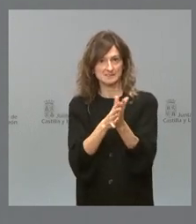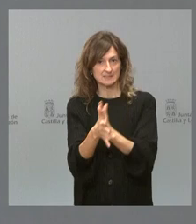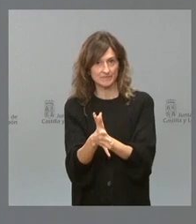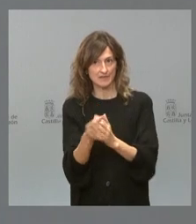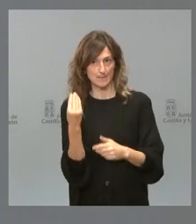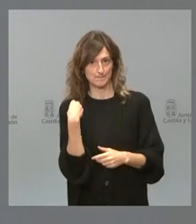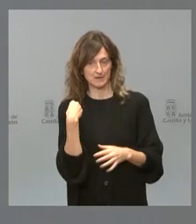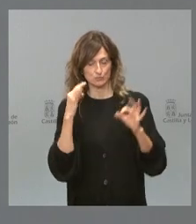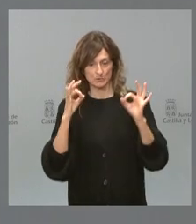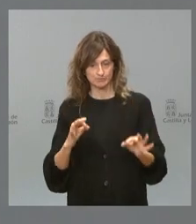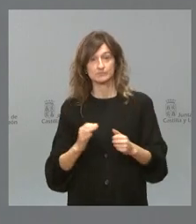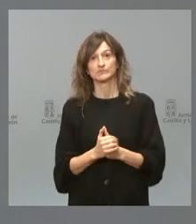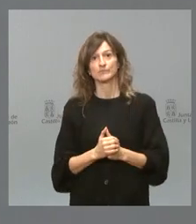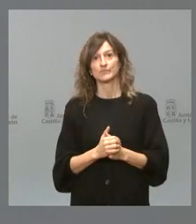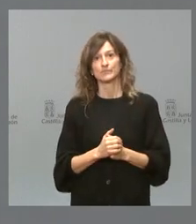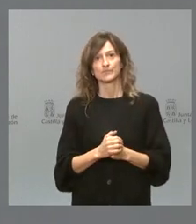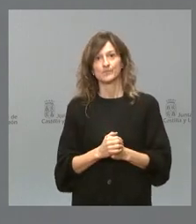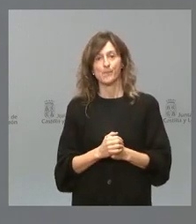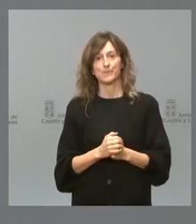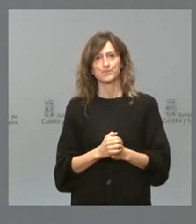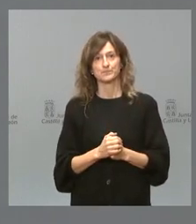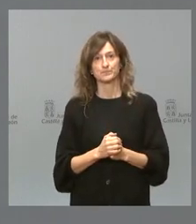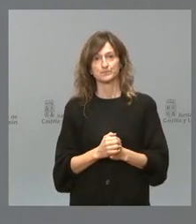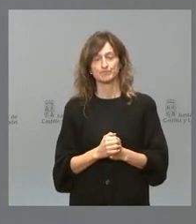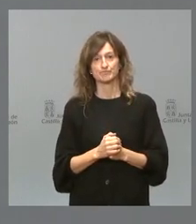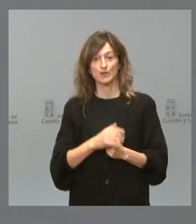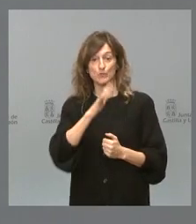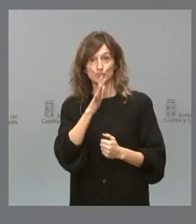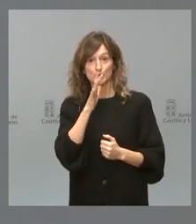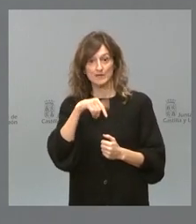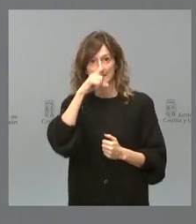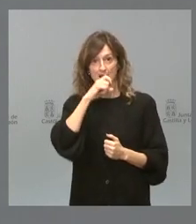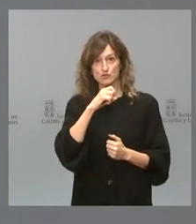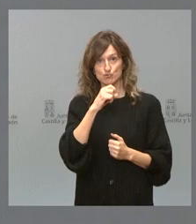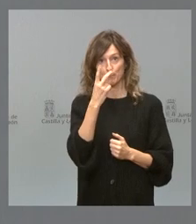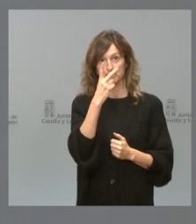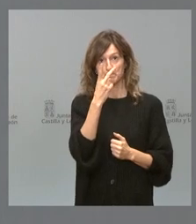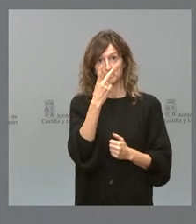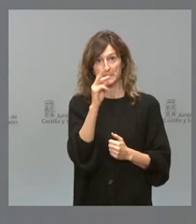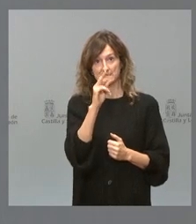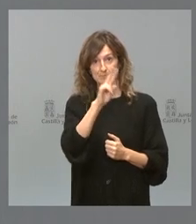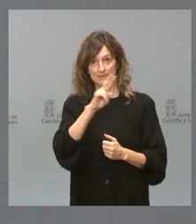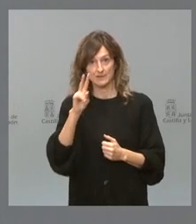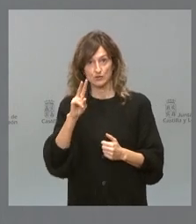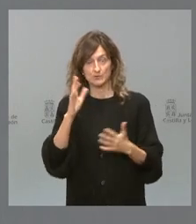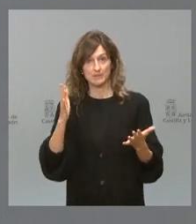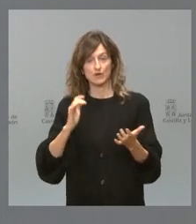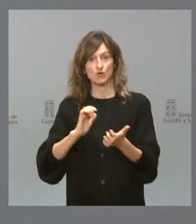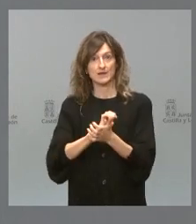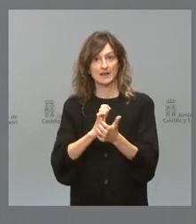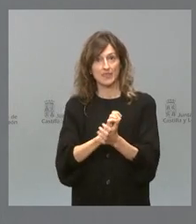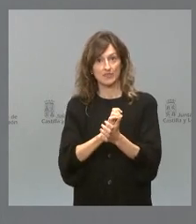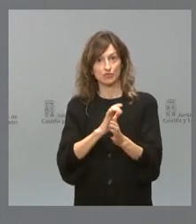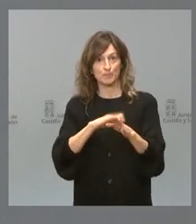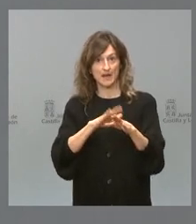están haciendo es que como la autorización se produce en este año 2022 pero el crédito del que se va a disponer